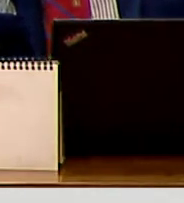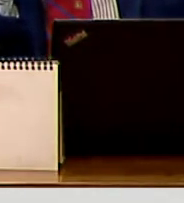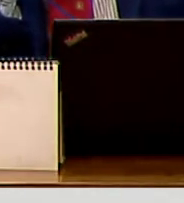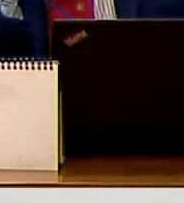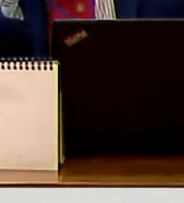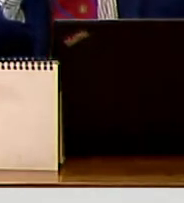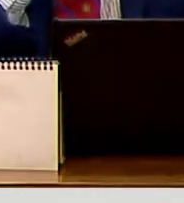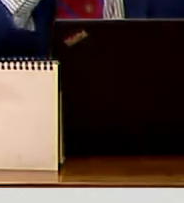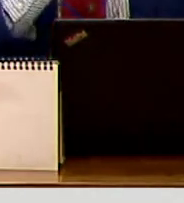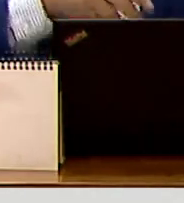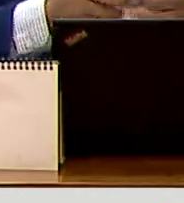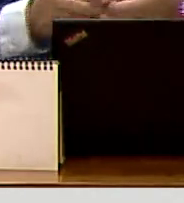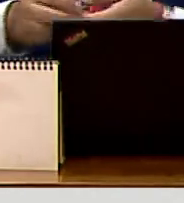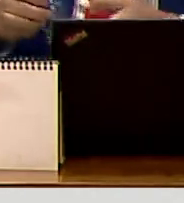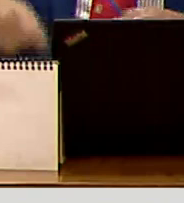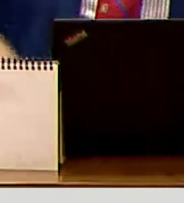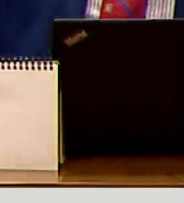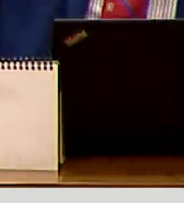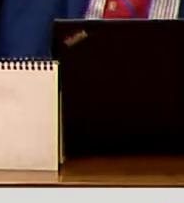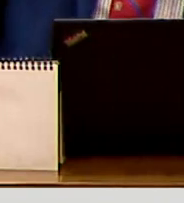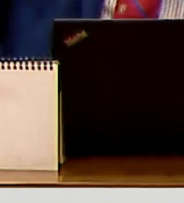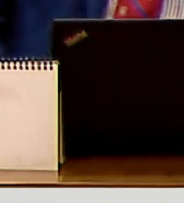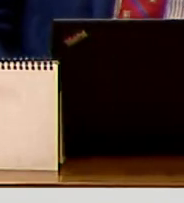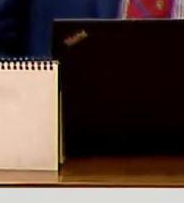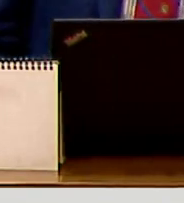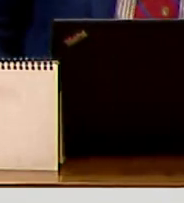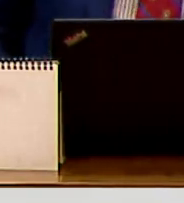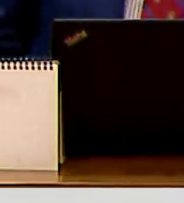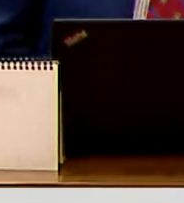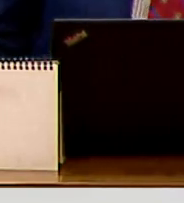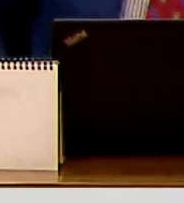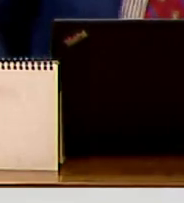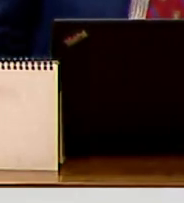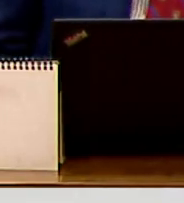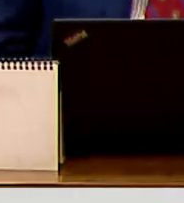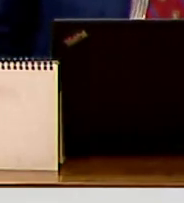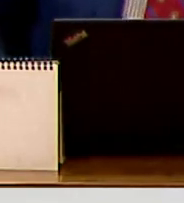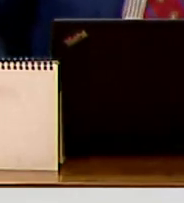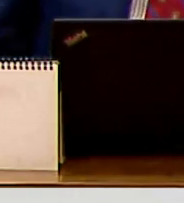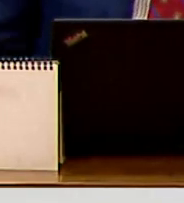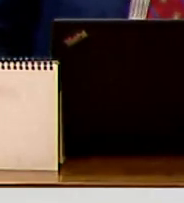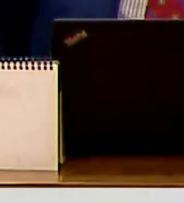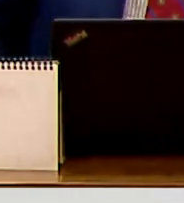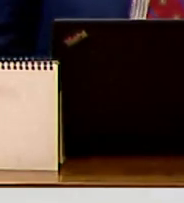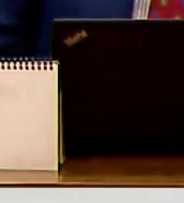diputado sandón Ah no perdón Erika Olivera diputado Olivera